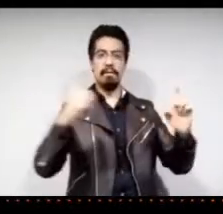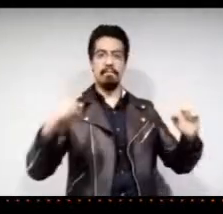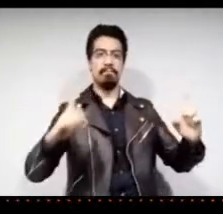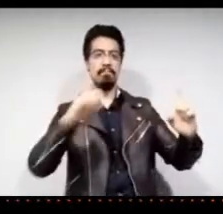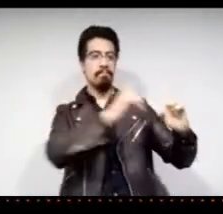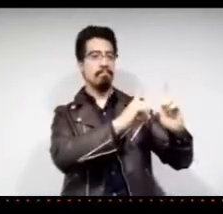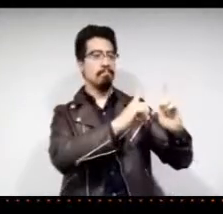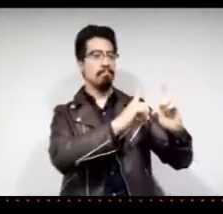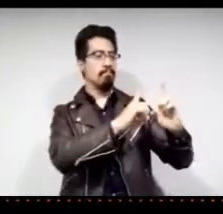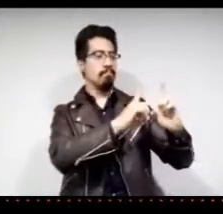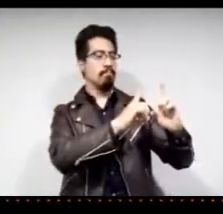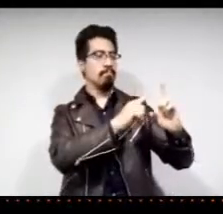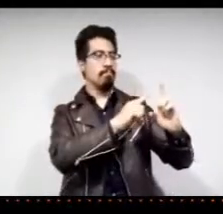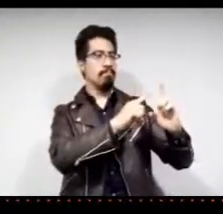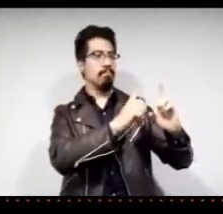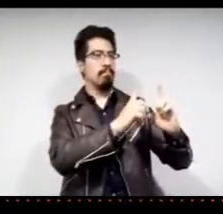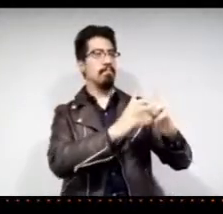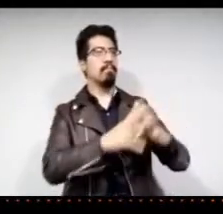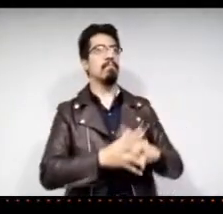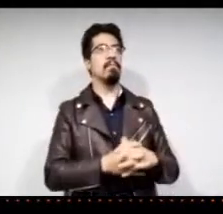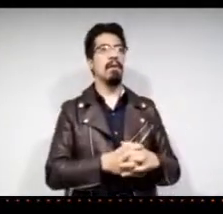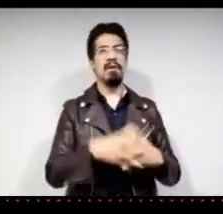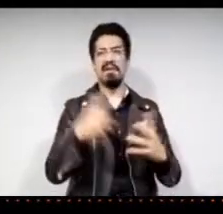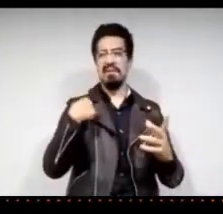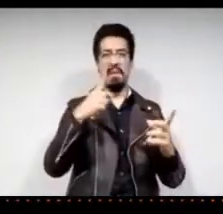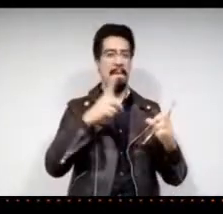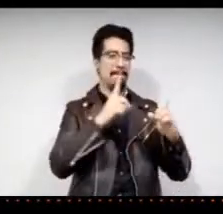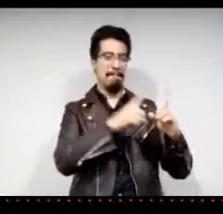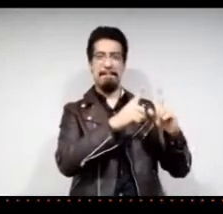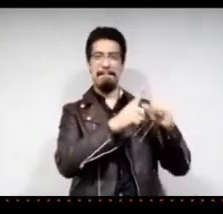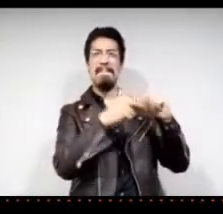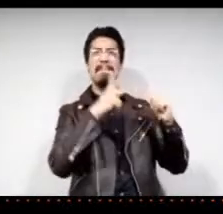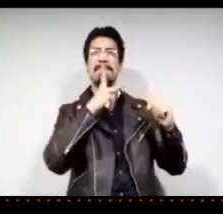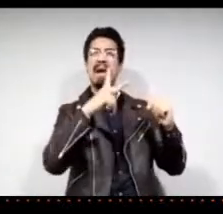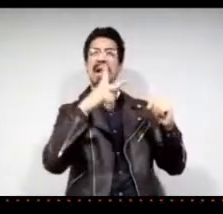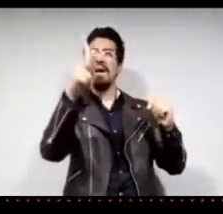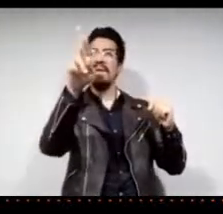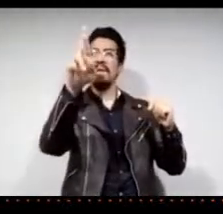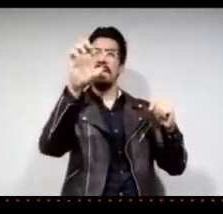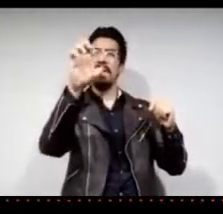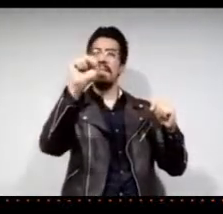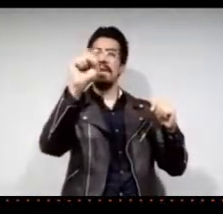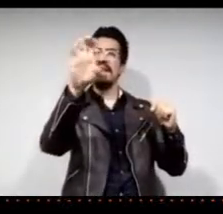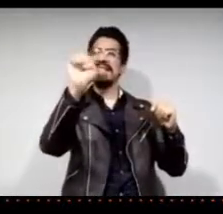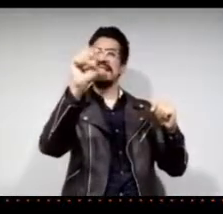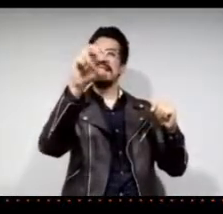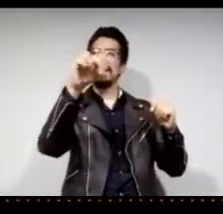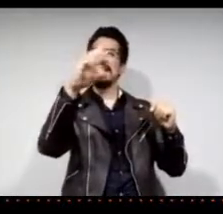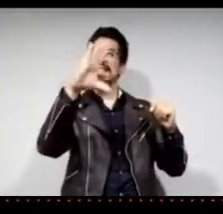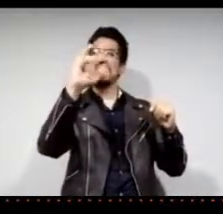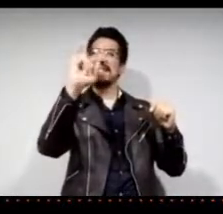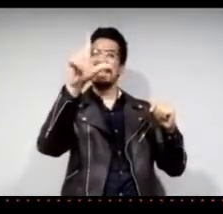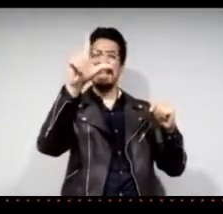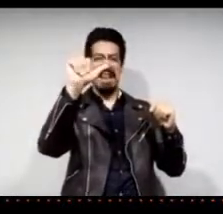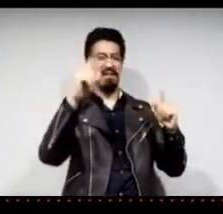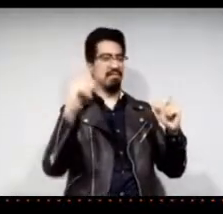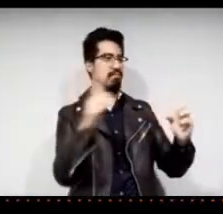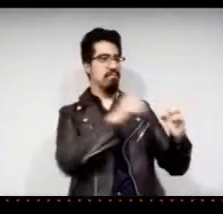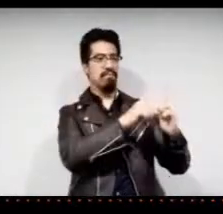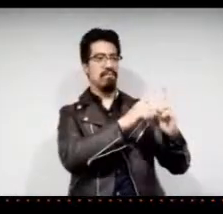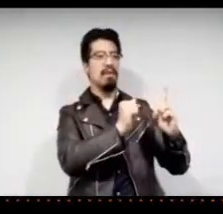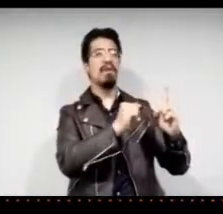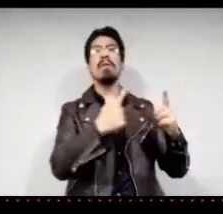me queda más gorda la palabra presencial porque implica que en línea no puede haber presencia. Y uno de los modelos más usados, el de Garrison de Canadá, que habla de